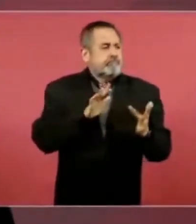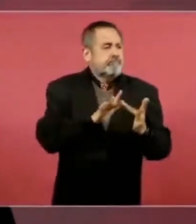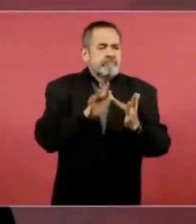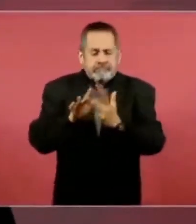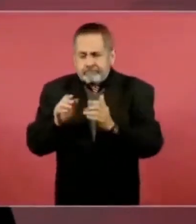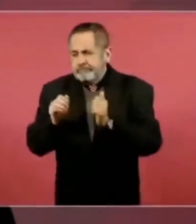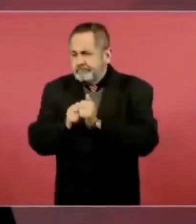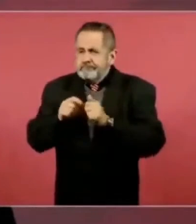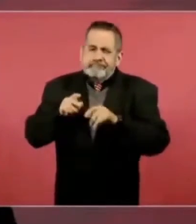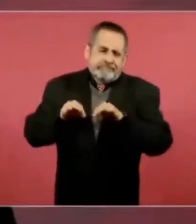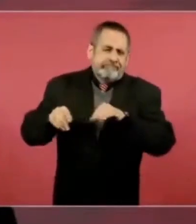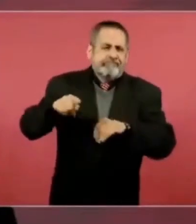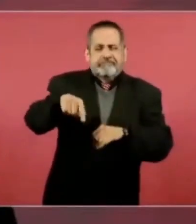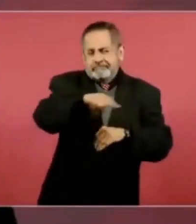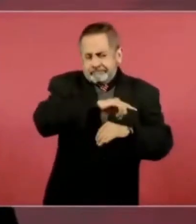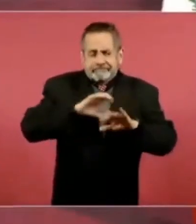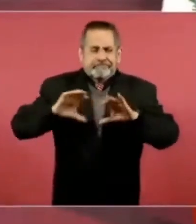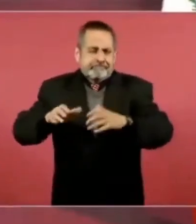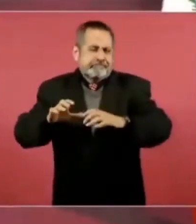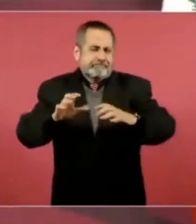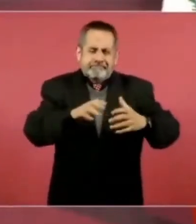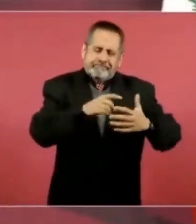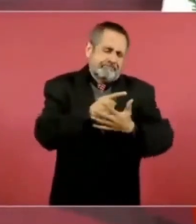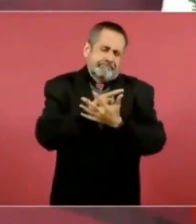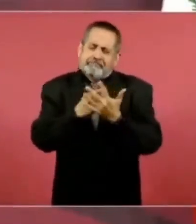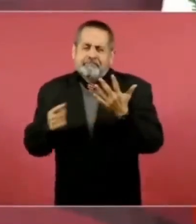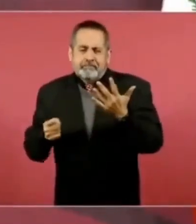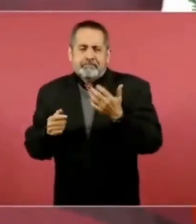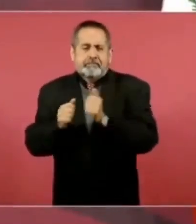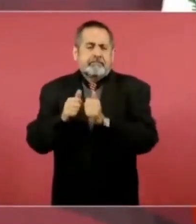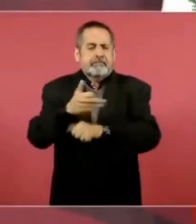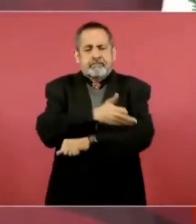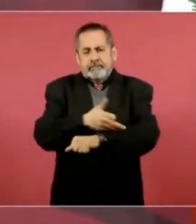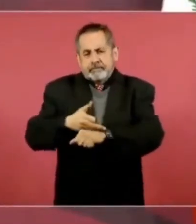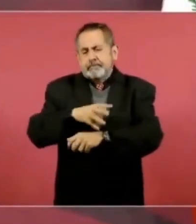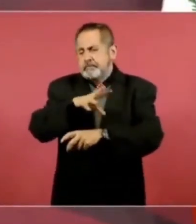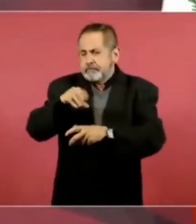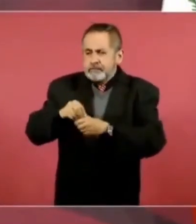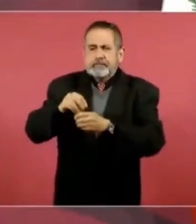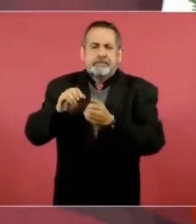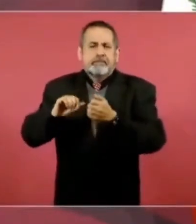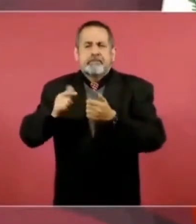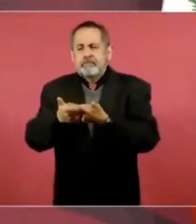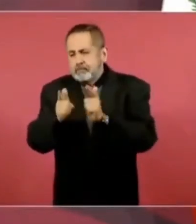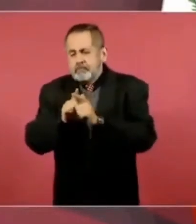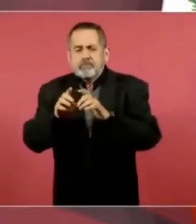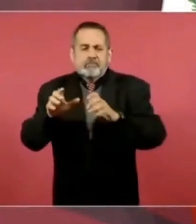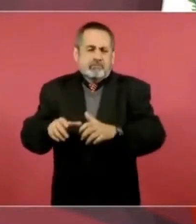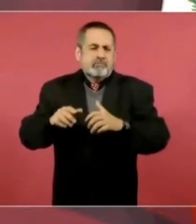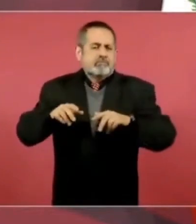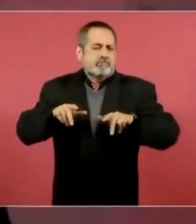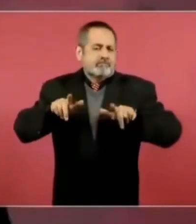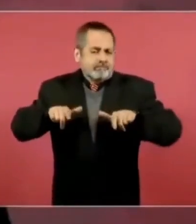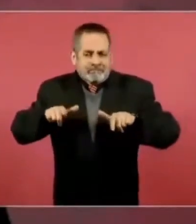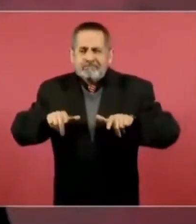cercanía, trabajo colectivo con familiares, colectivos,